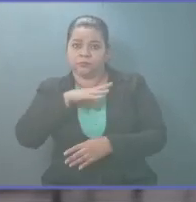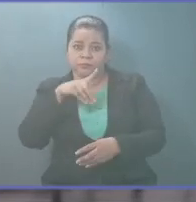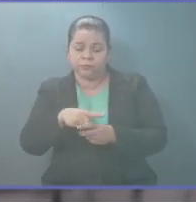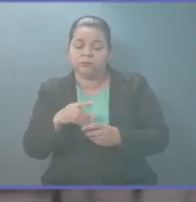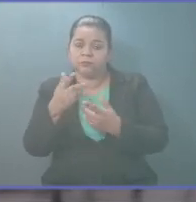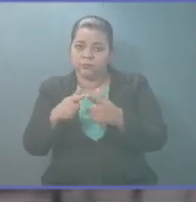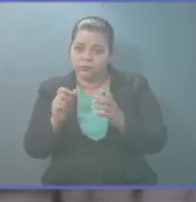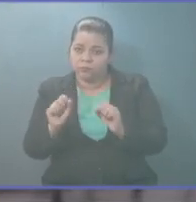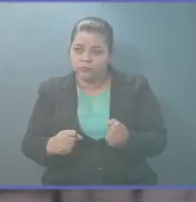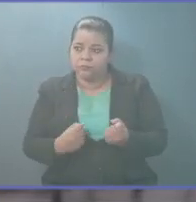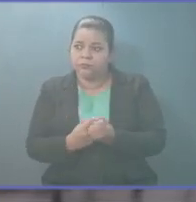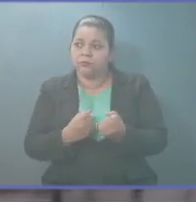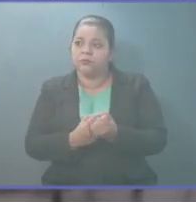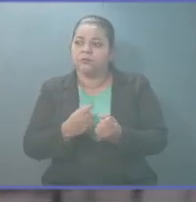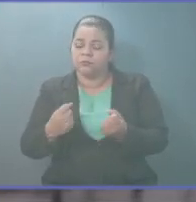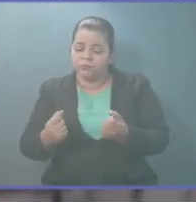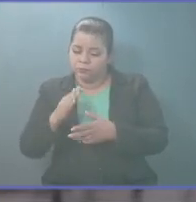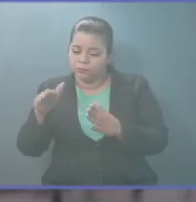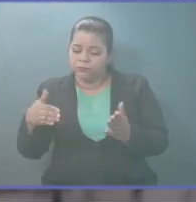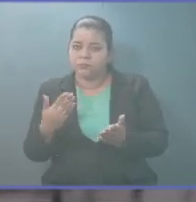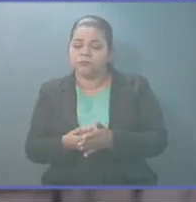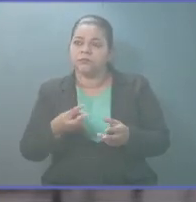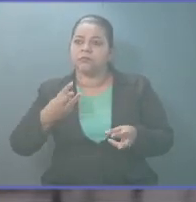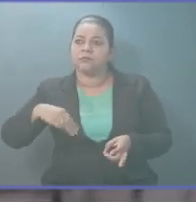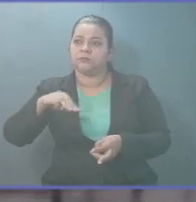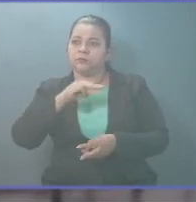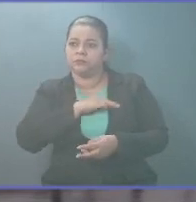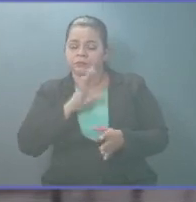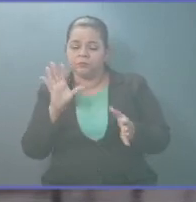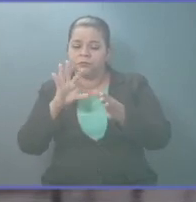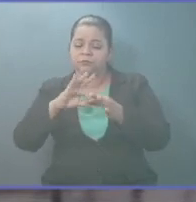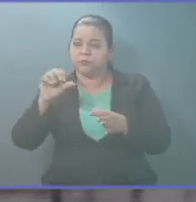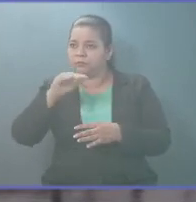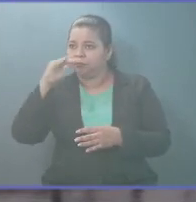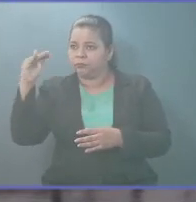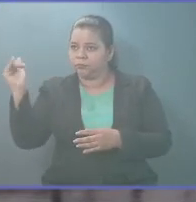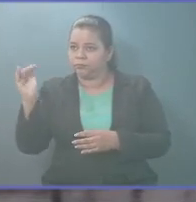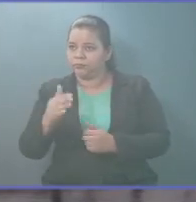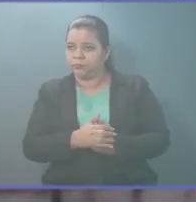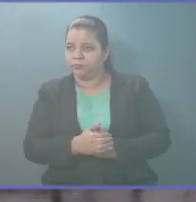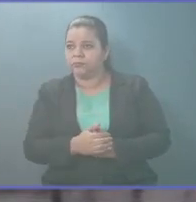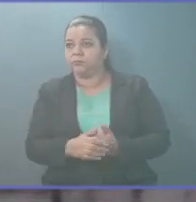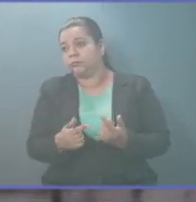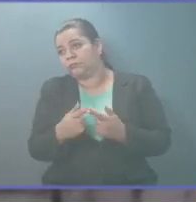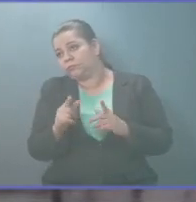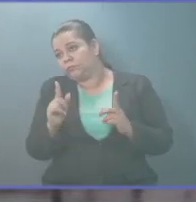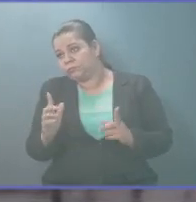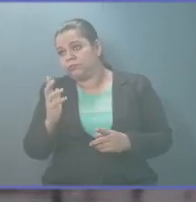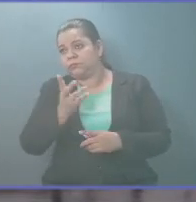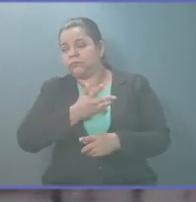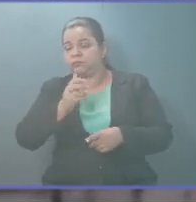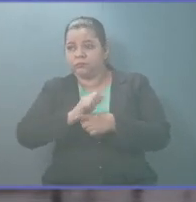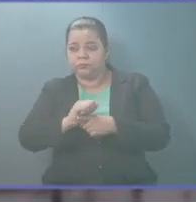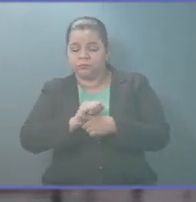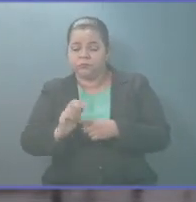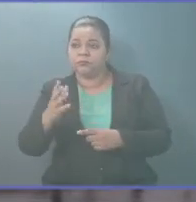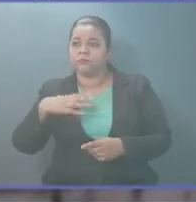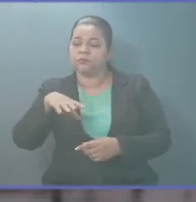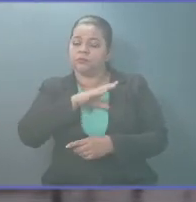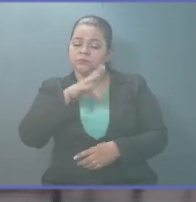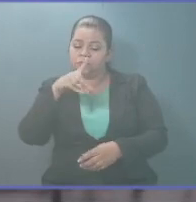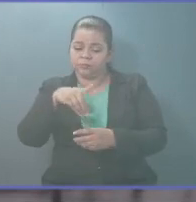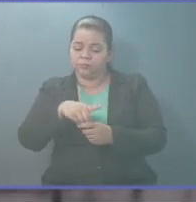porque va a tener el acompañamiento del Ministerio de Relaciones Exteriores. E insisto, en la práctica hasta este día el CONAIPD,